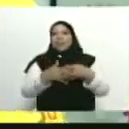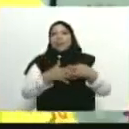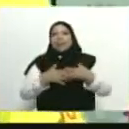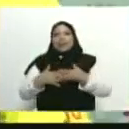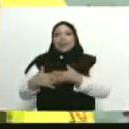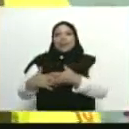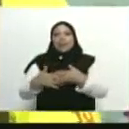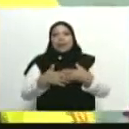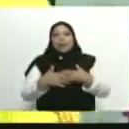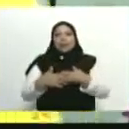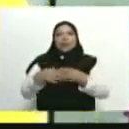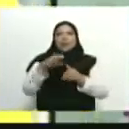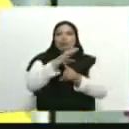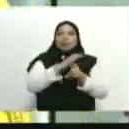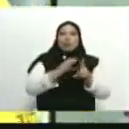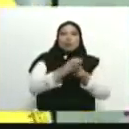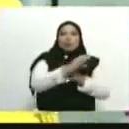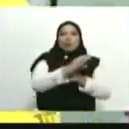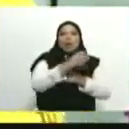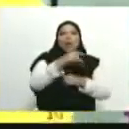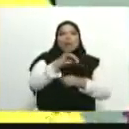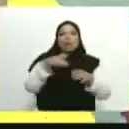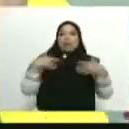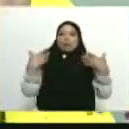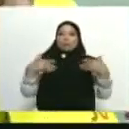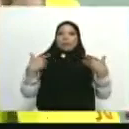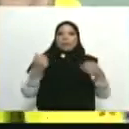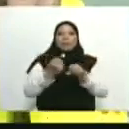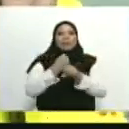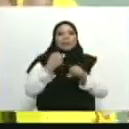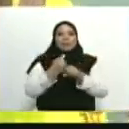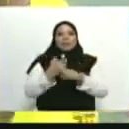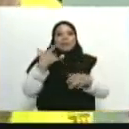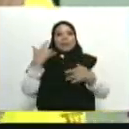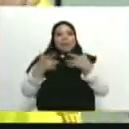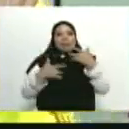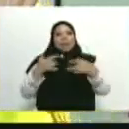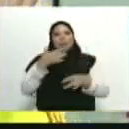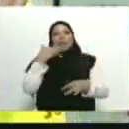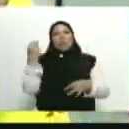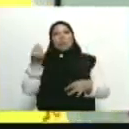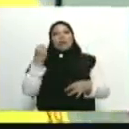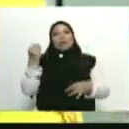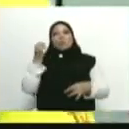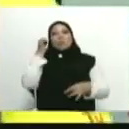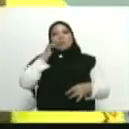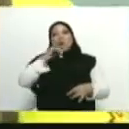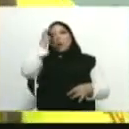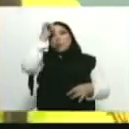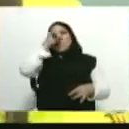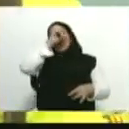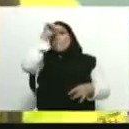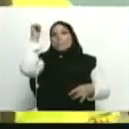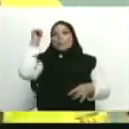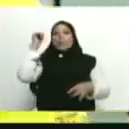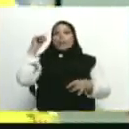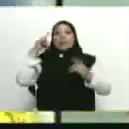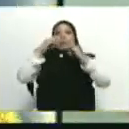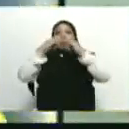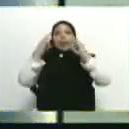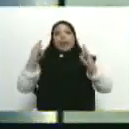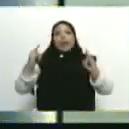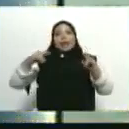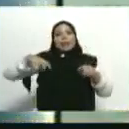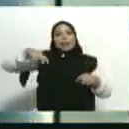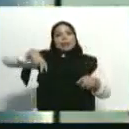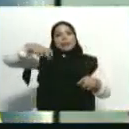recreativas, deportivas, culturales, con mucha alegría, y bueno, sobre todo también atendiendo a nuestra juventud los fines de semana, con lo que es el campismo y el senderismo